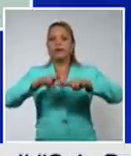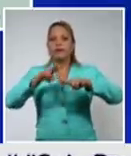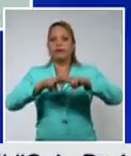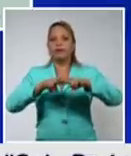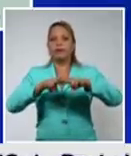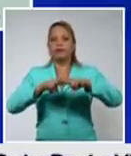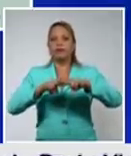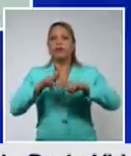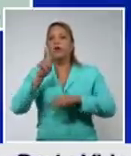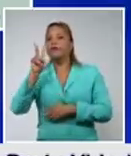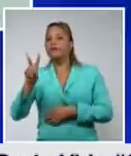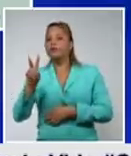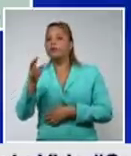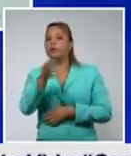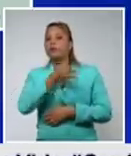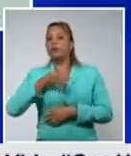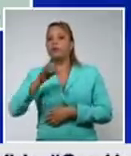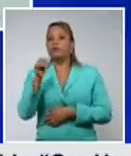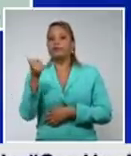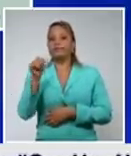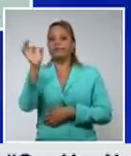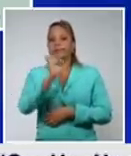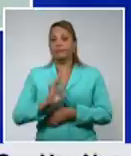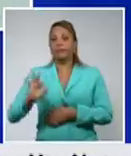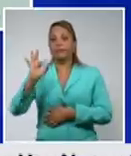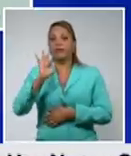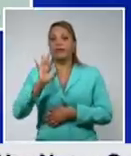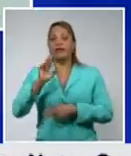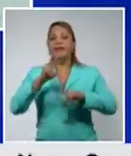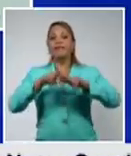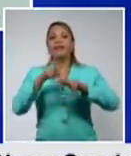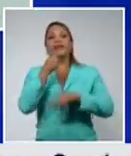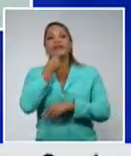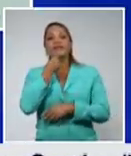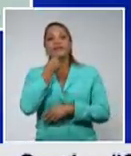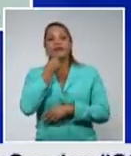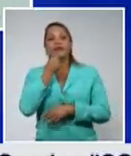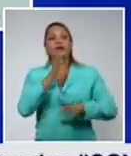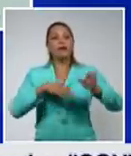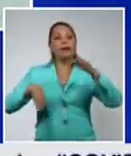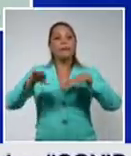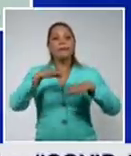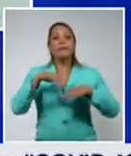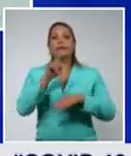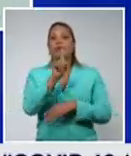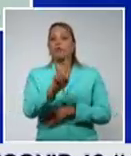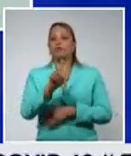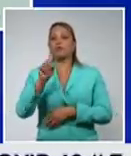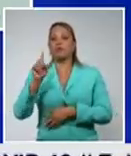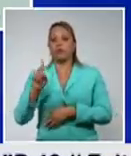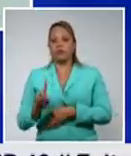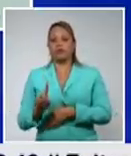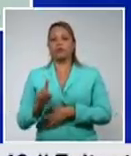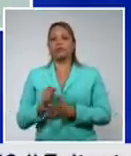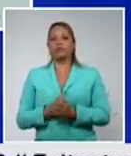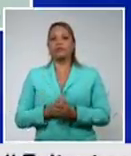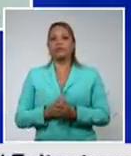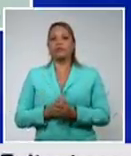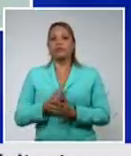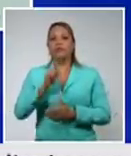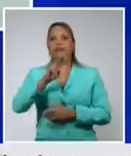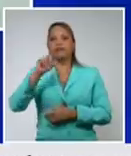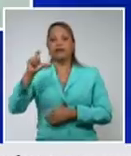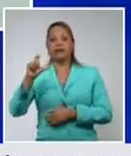del municipio 10 de octubre, y de Habana Vieja y Playa, 1 de cada uno, de Villa Clara